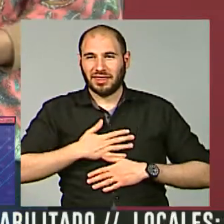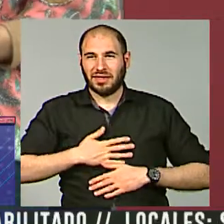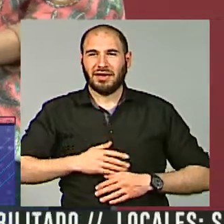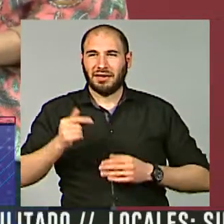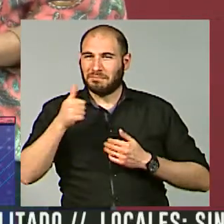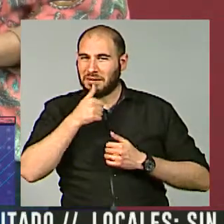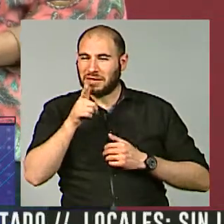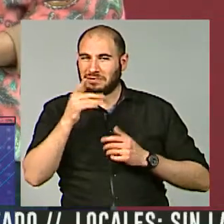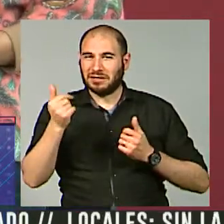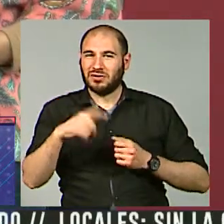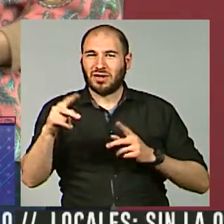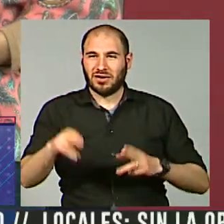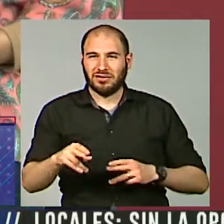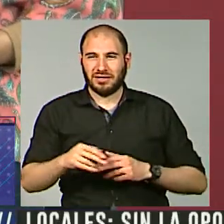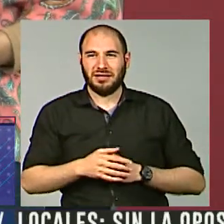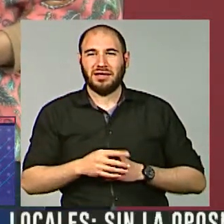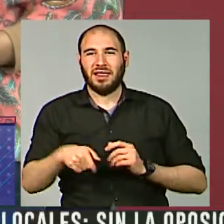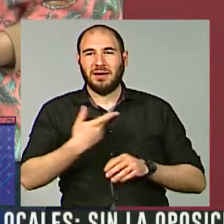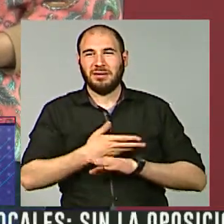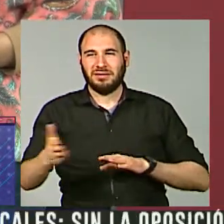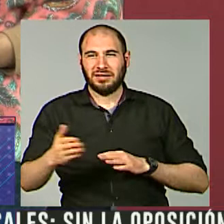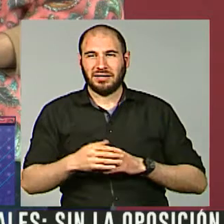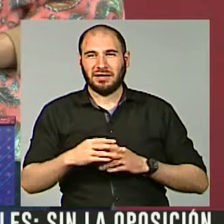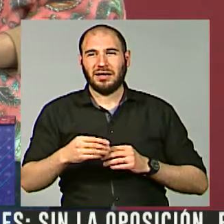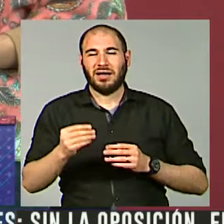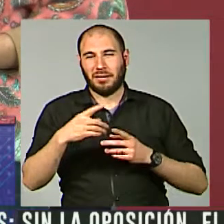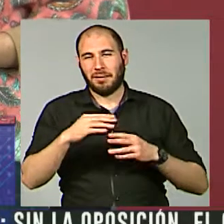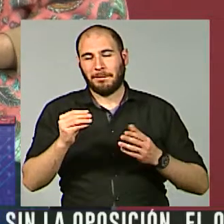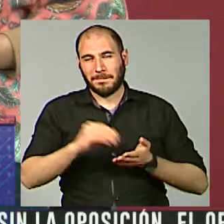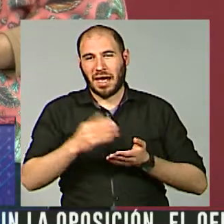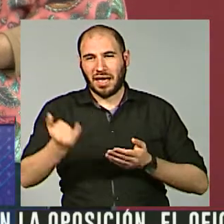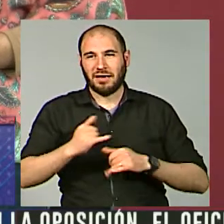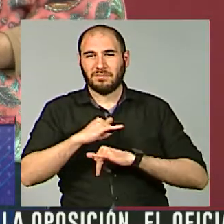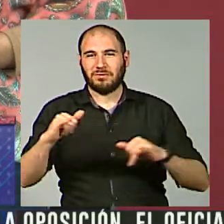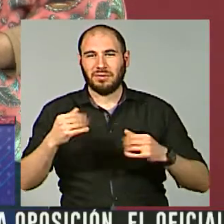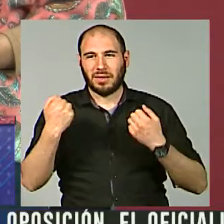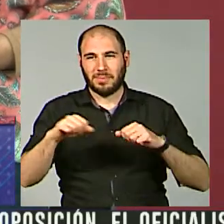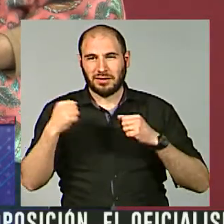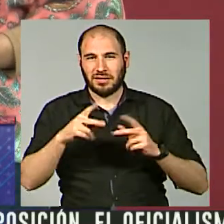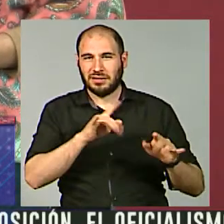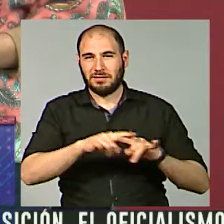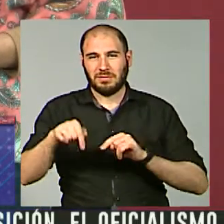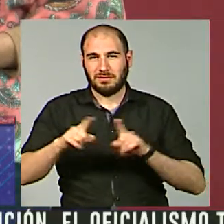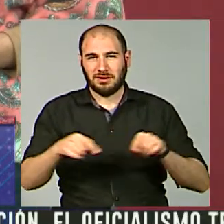hecho bien. Bueno, nosotros tenemos que ir a un corte, enseguida regresamos y vamos a agregar, por supuesto, información deportiva.